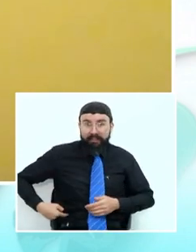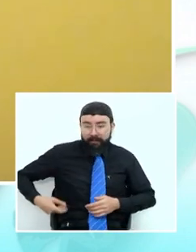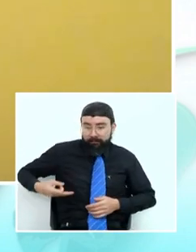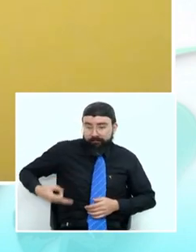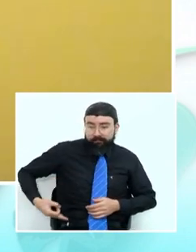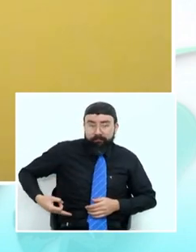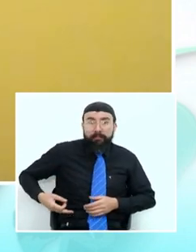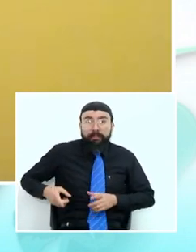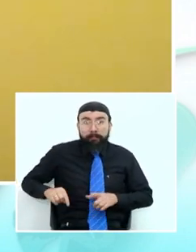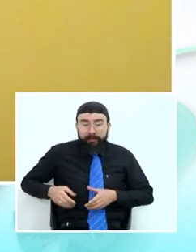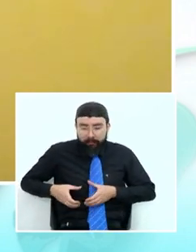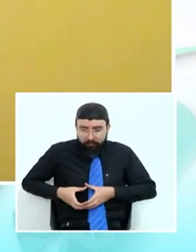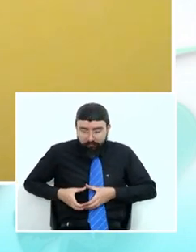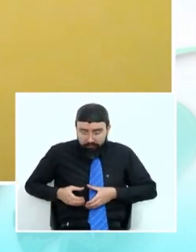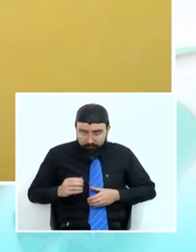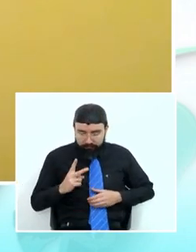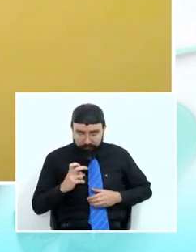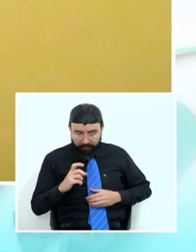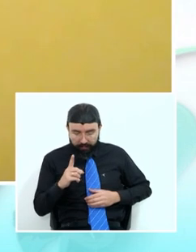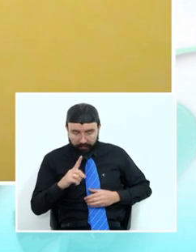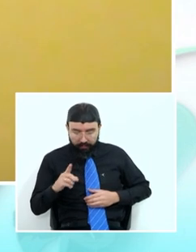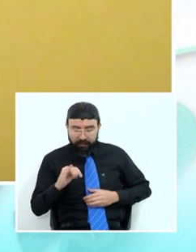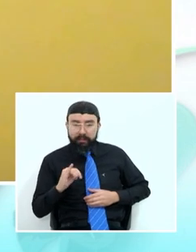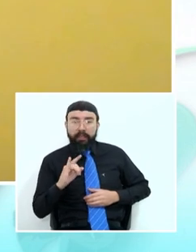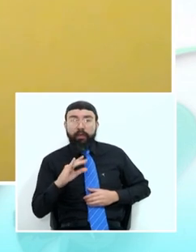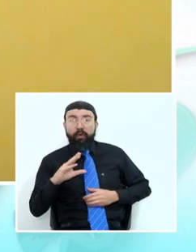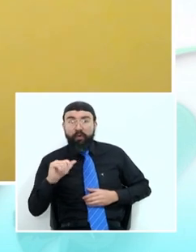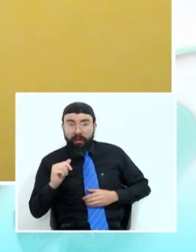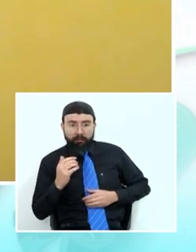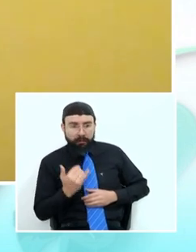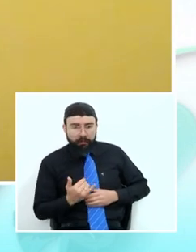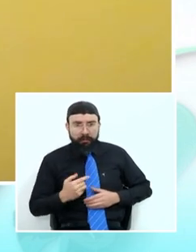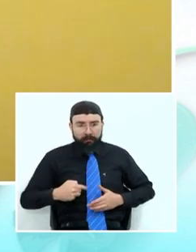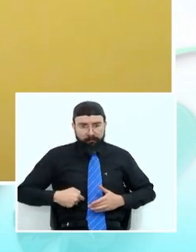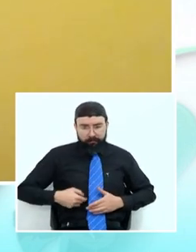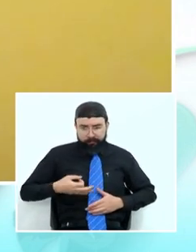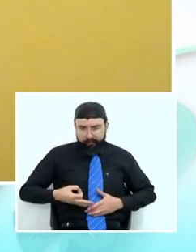algo último que se ha investigado.